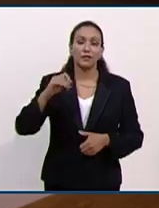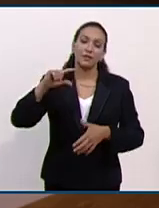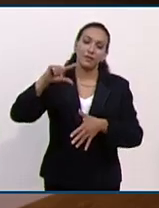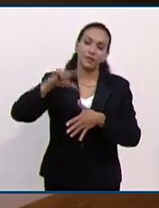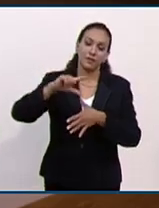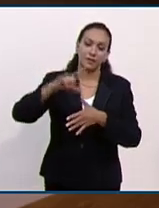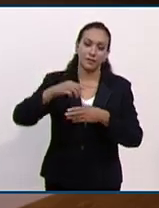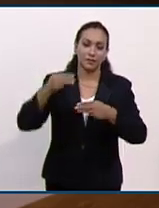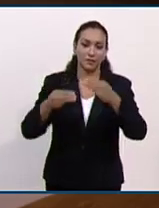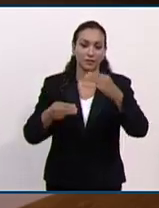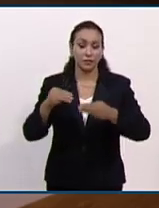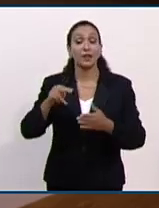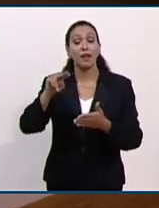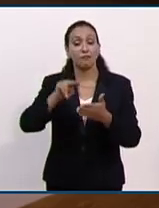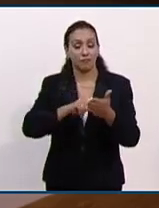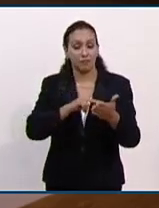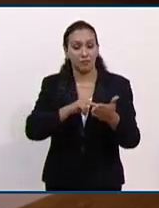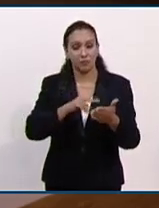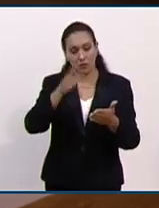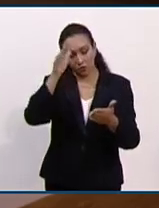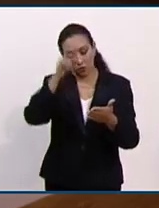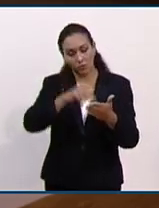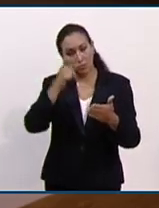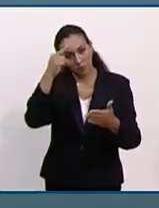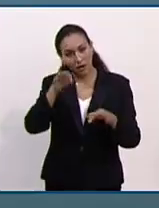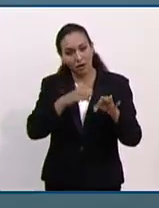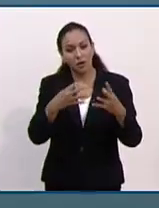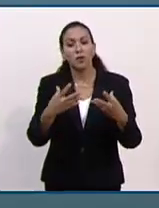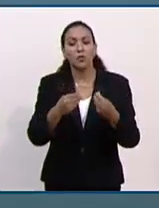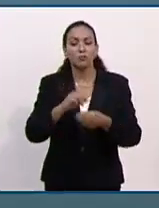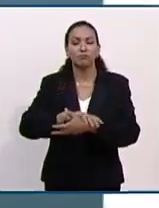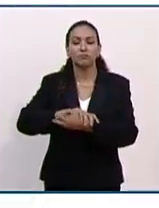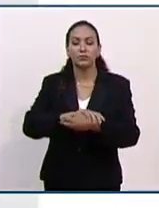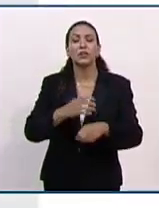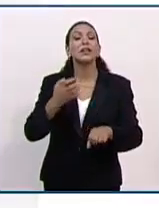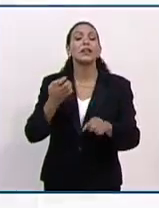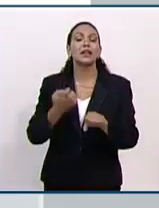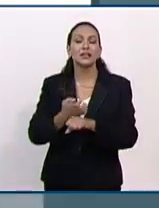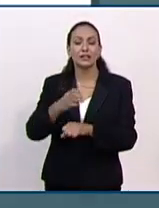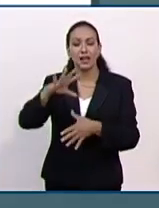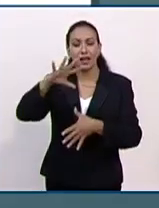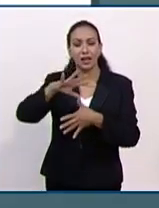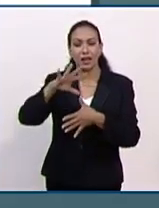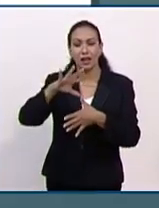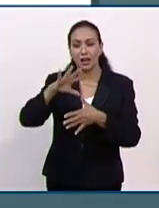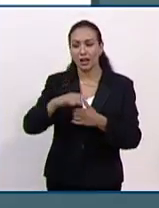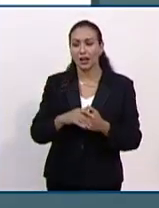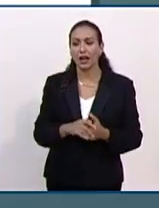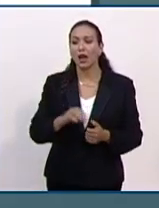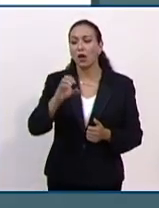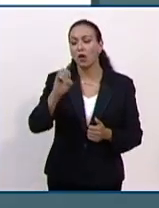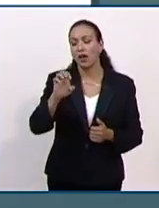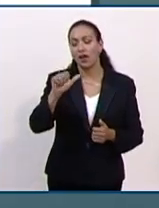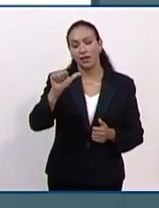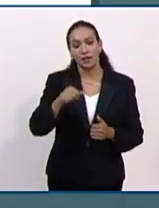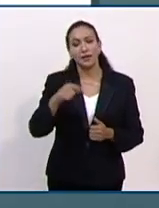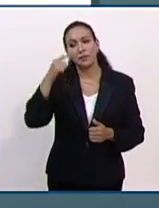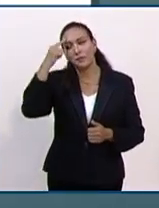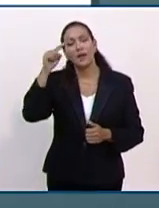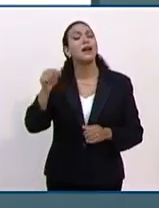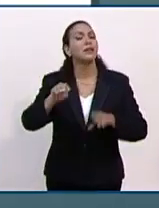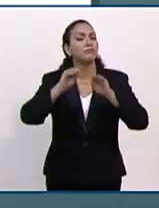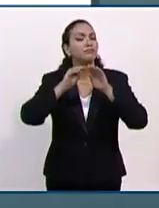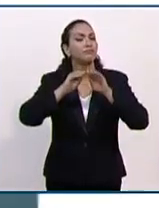de Magistrados firmó un convenio de colaboración con la Organización de Estados Americanos, la OEA, con el objetivo de promover la